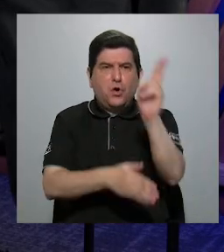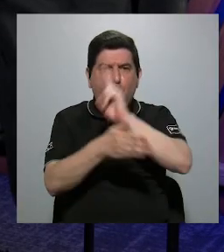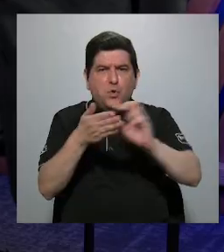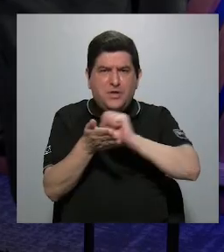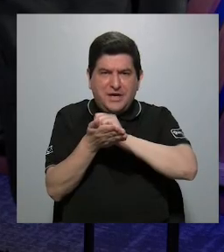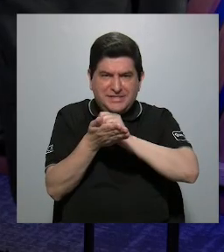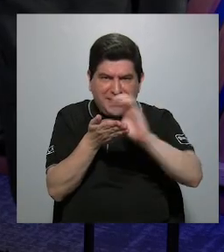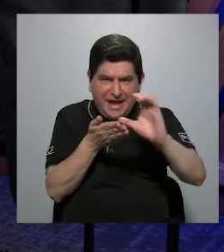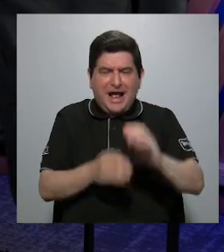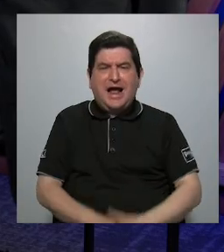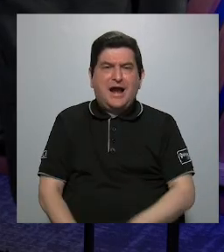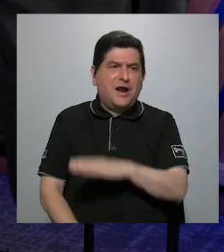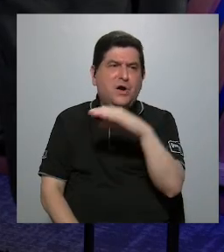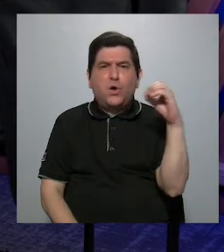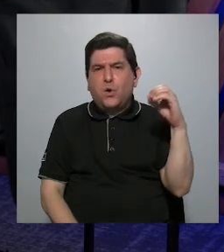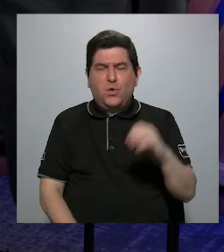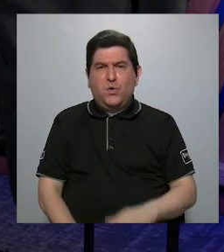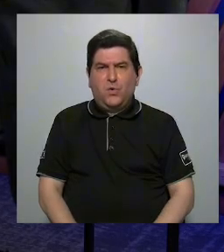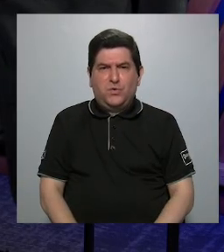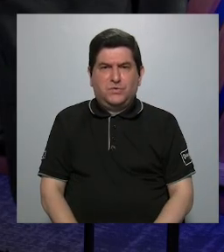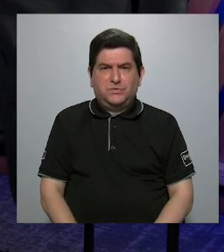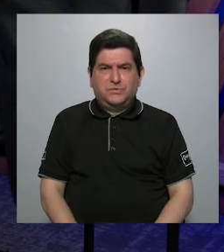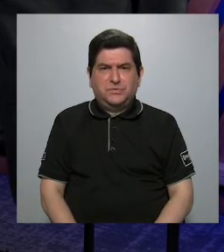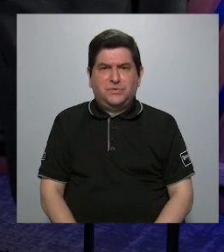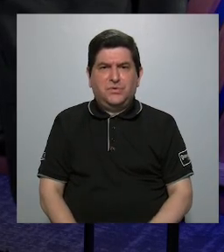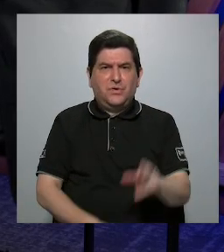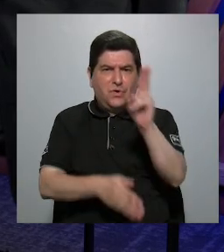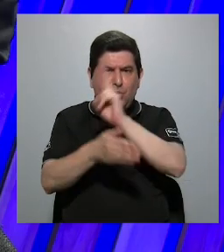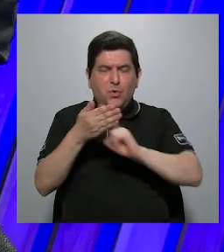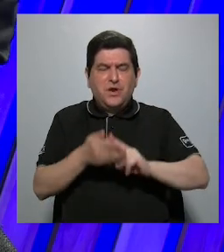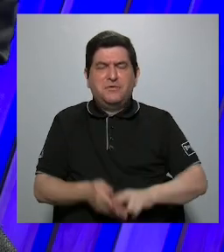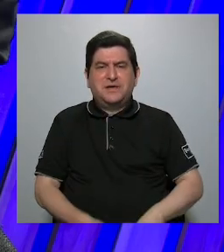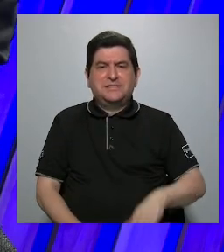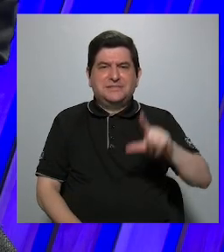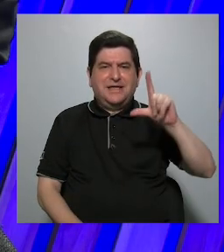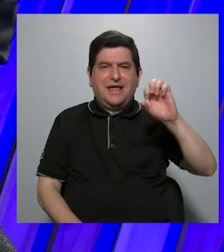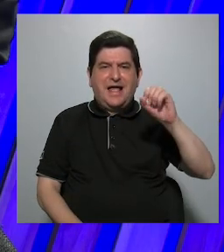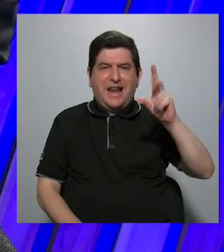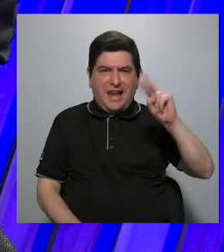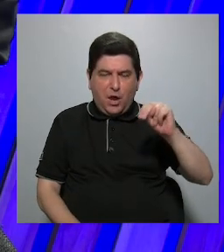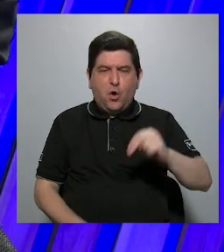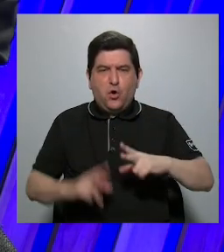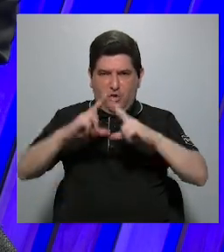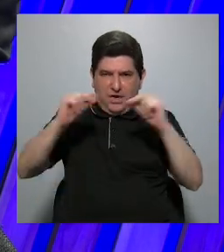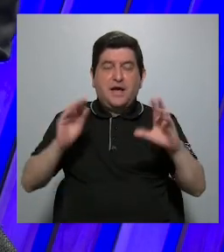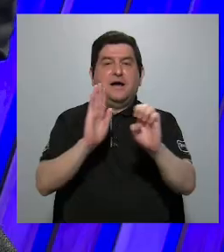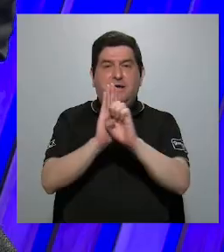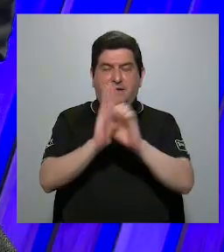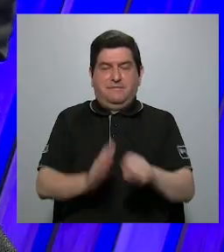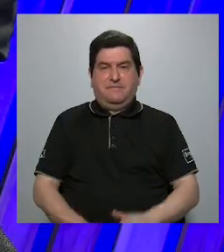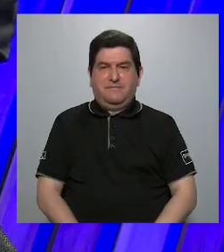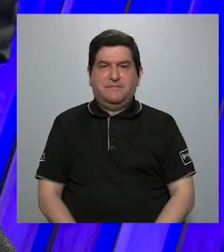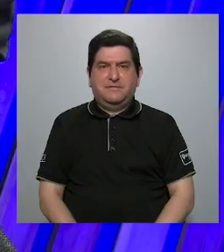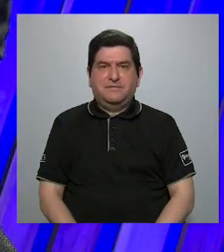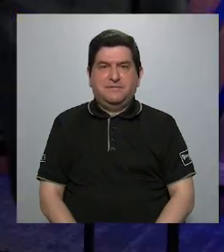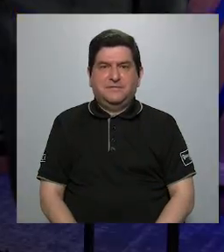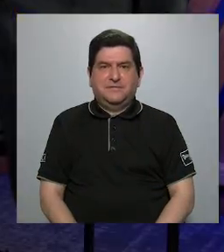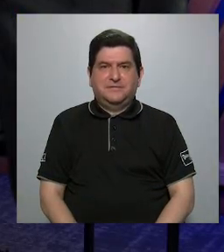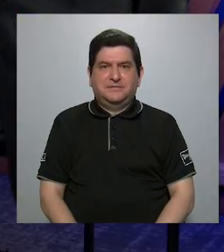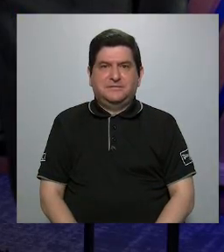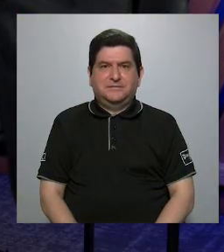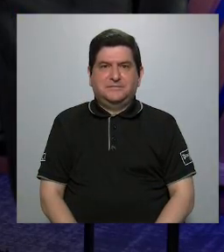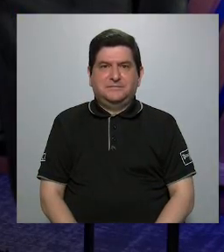Universidad de San Carlos o la Universidad de León en Nicaragua pueden ser ejemplos,